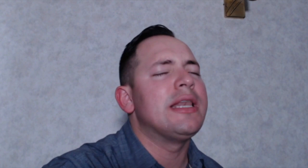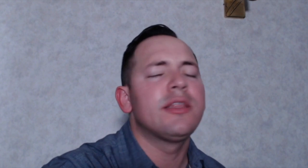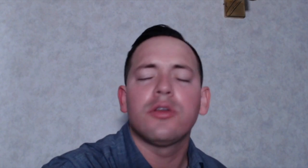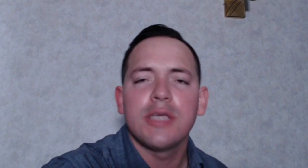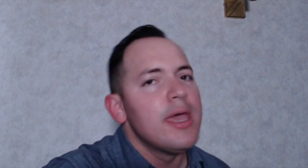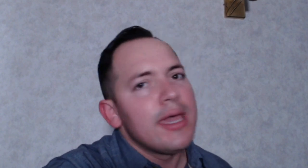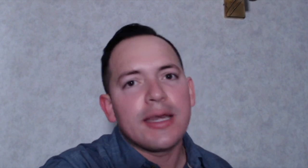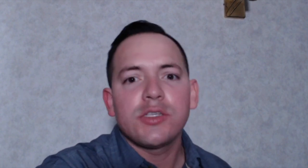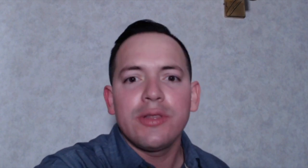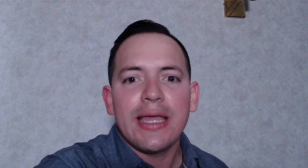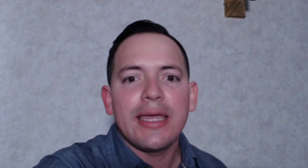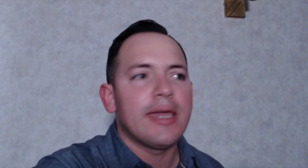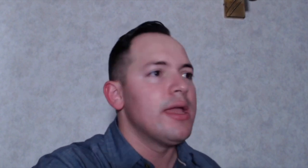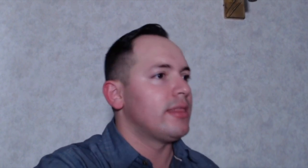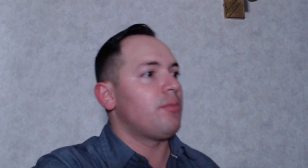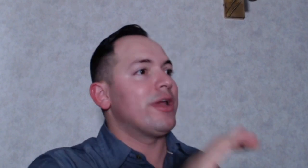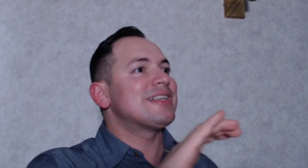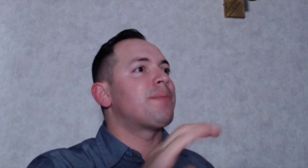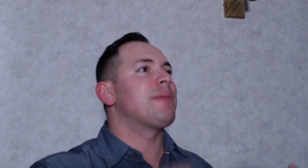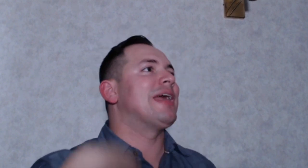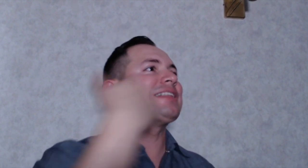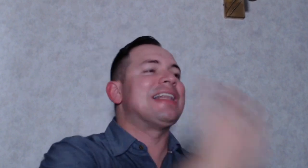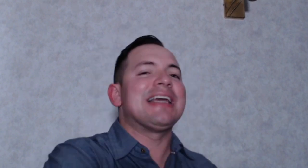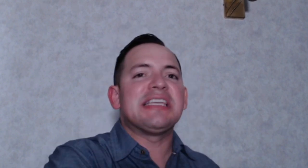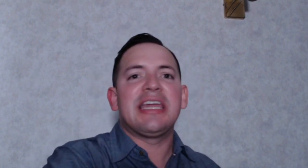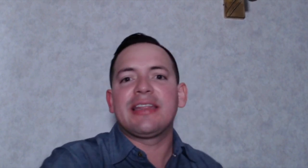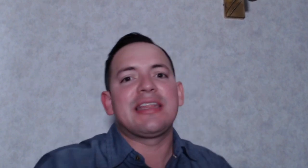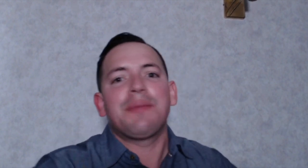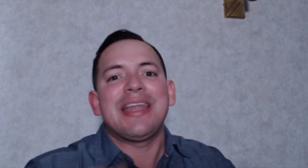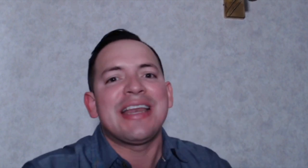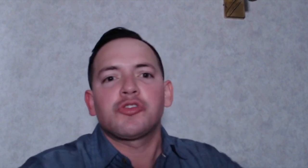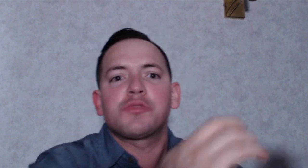tus abuelitos, y resulta que de buenas a primeras al día